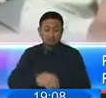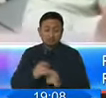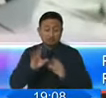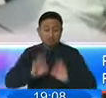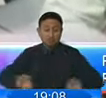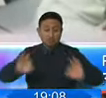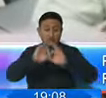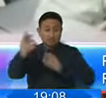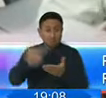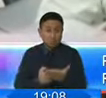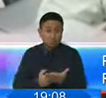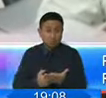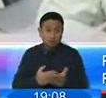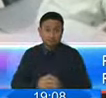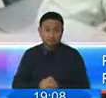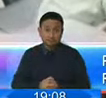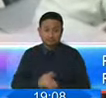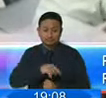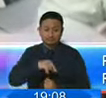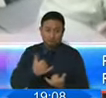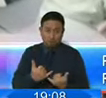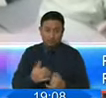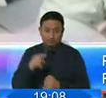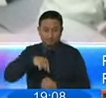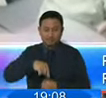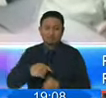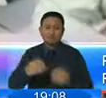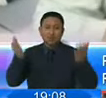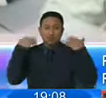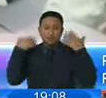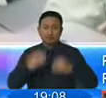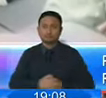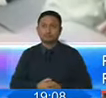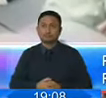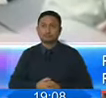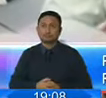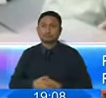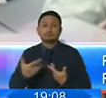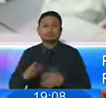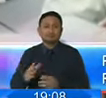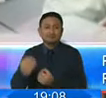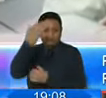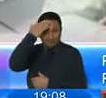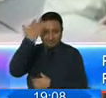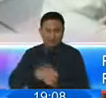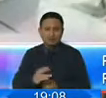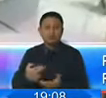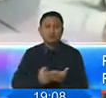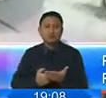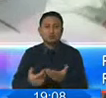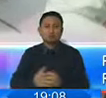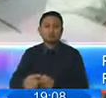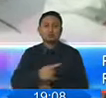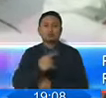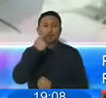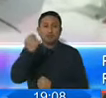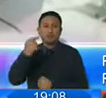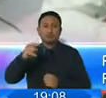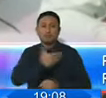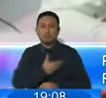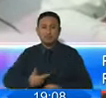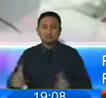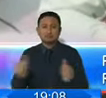trascendental en estos momentos acá en nuestro país. Se conoce también que la reunión que mantendría el señor presidente